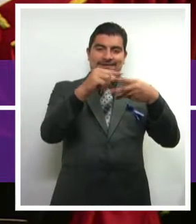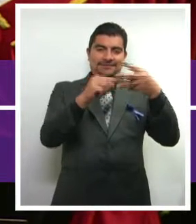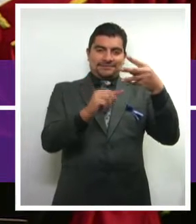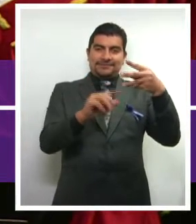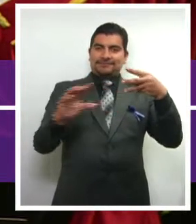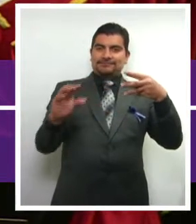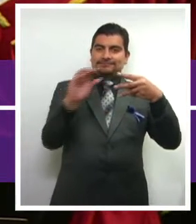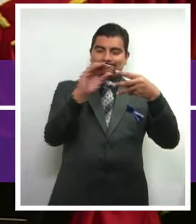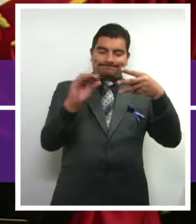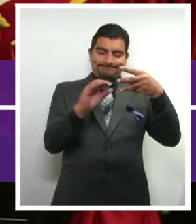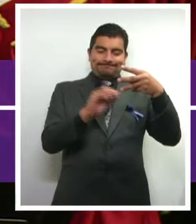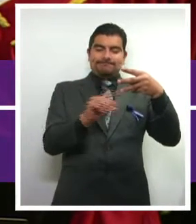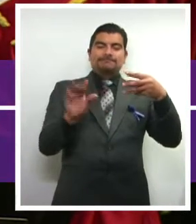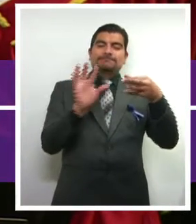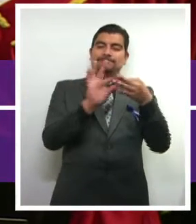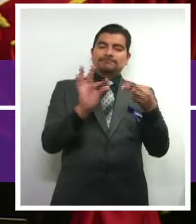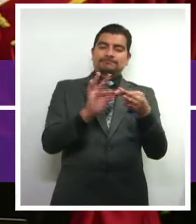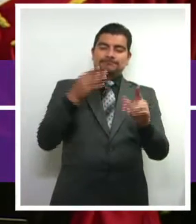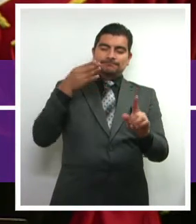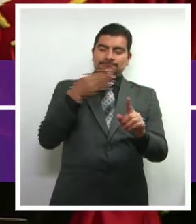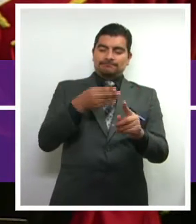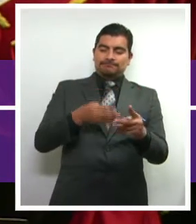apartados renumerando los